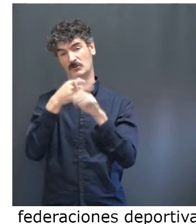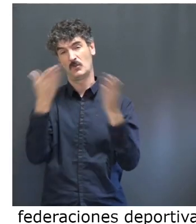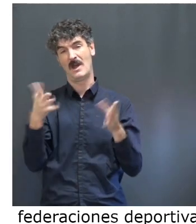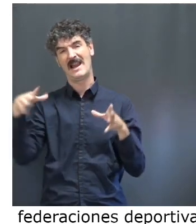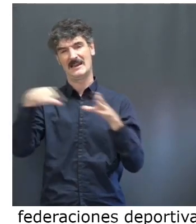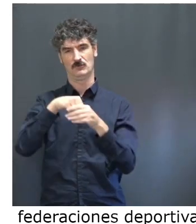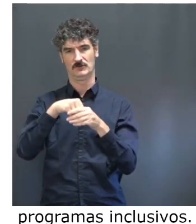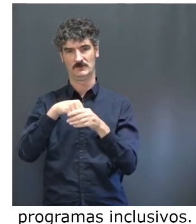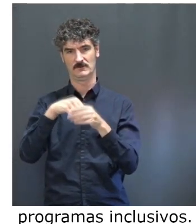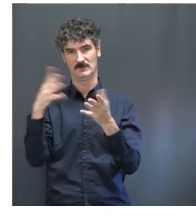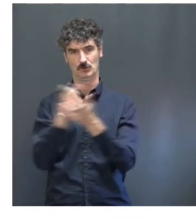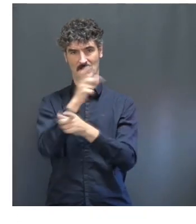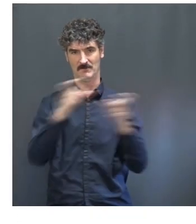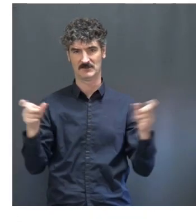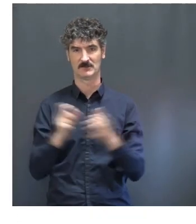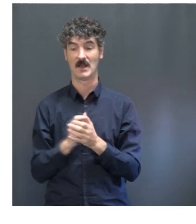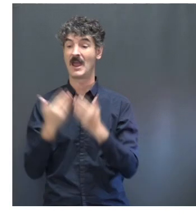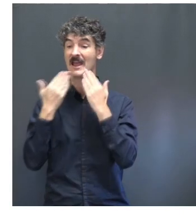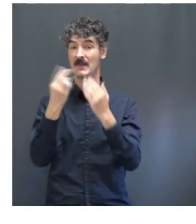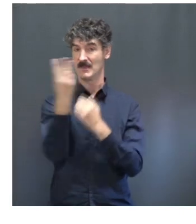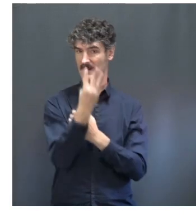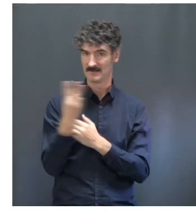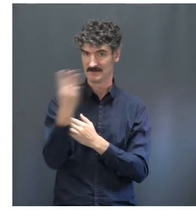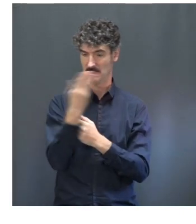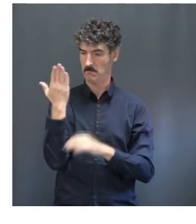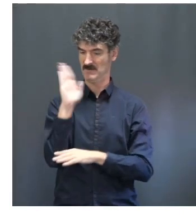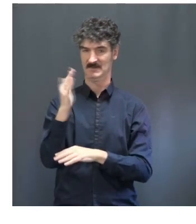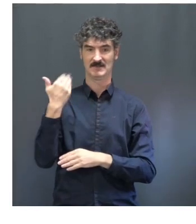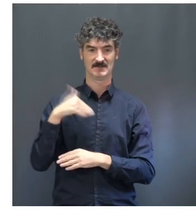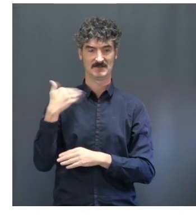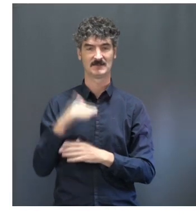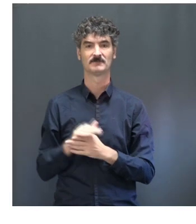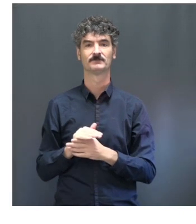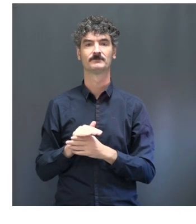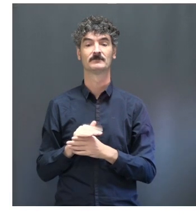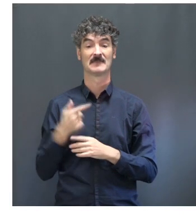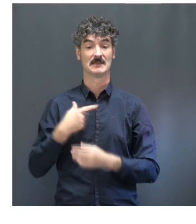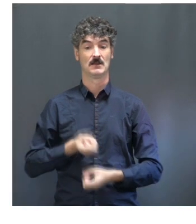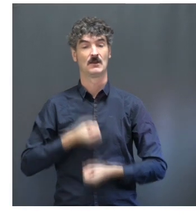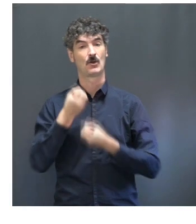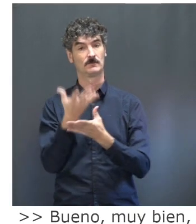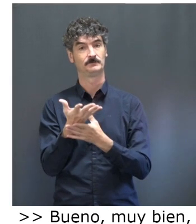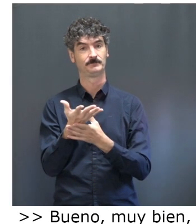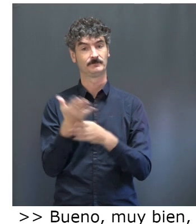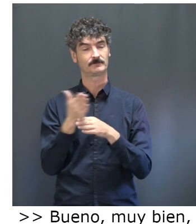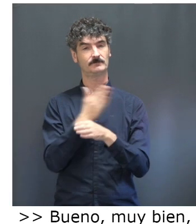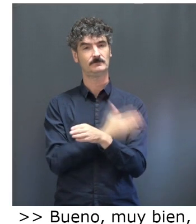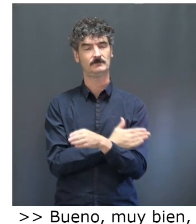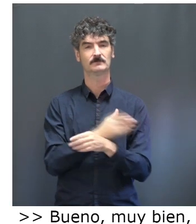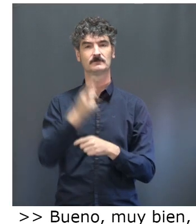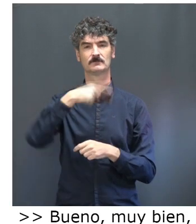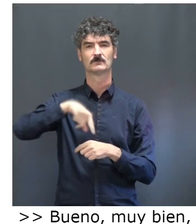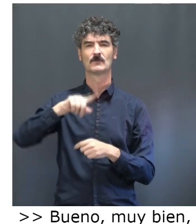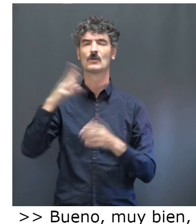Bueno, muy bien, muchas gracias a las tres por vuestra presentación. Bueno, como comentaba antes, un poco, bueno,